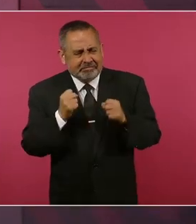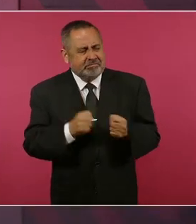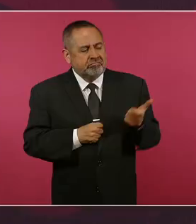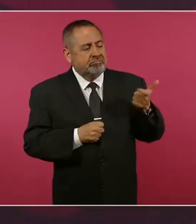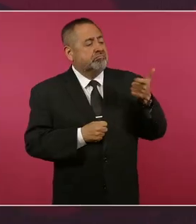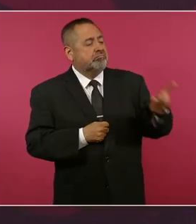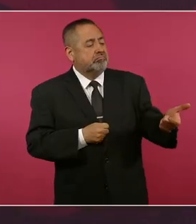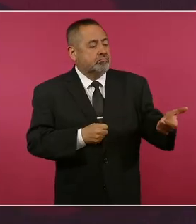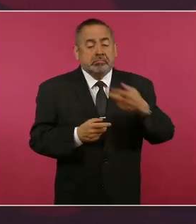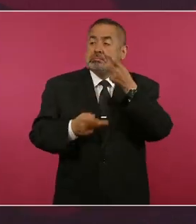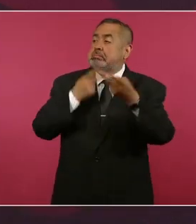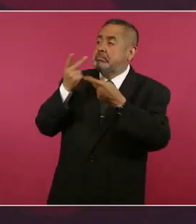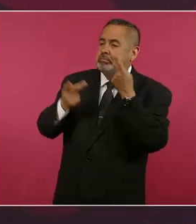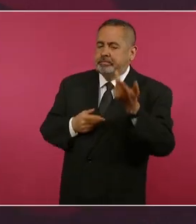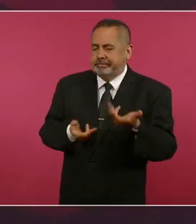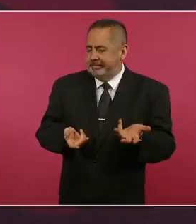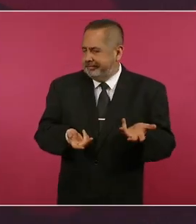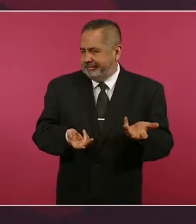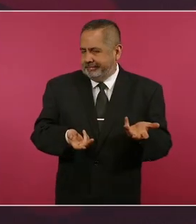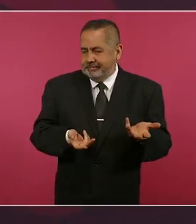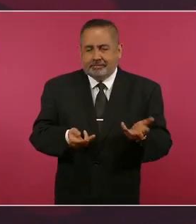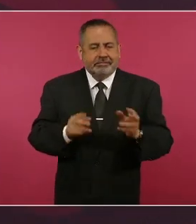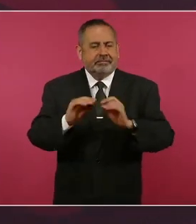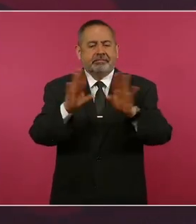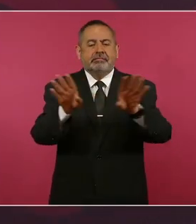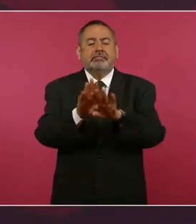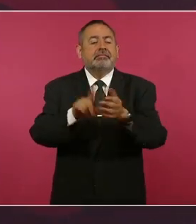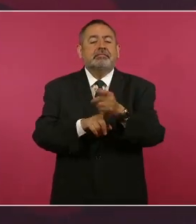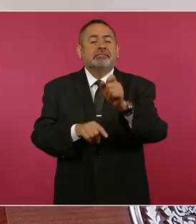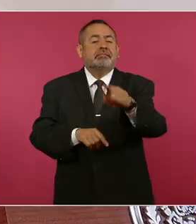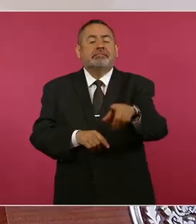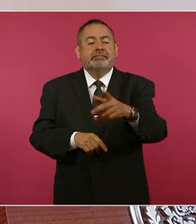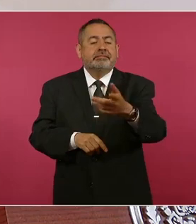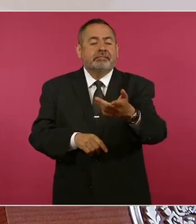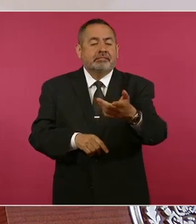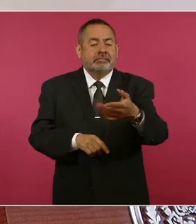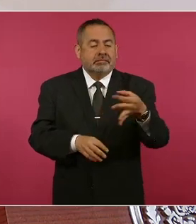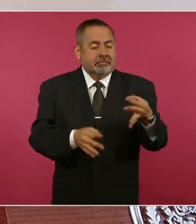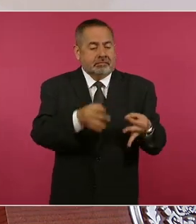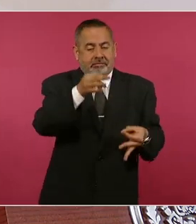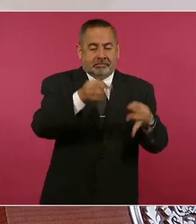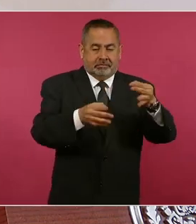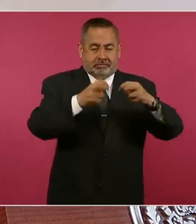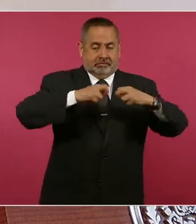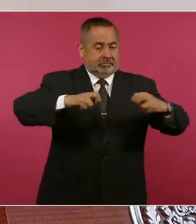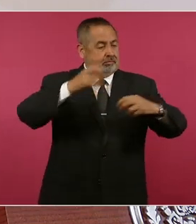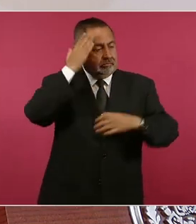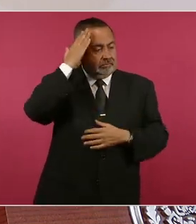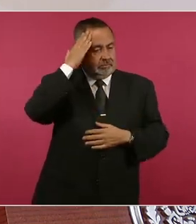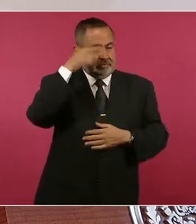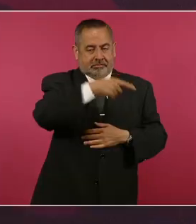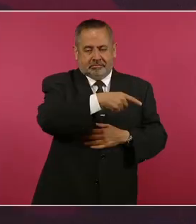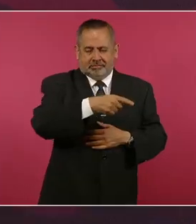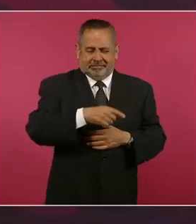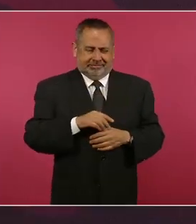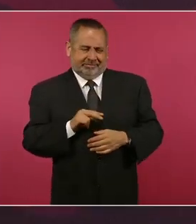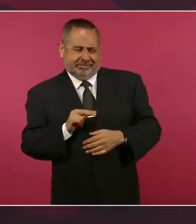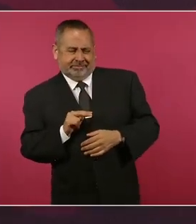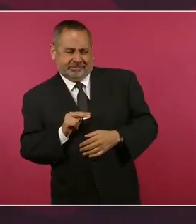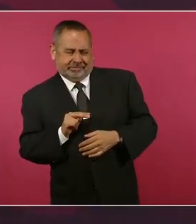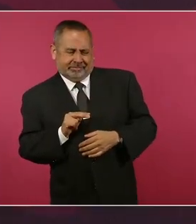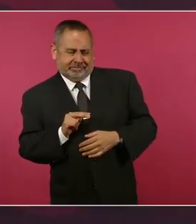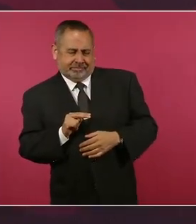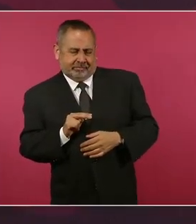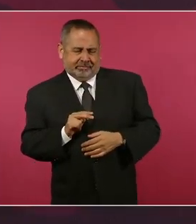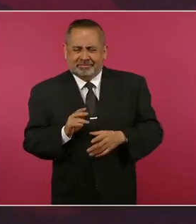Es como el caso de los ministros. Imagínense un